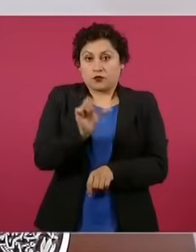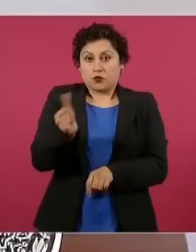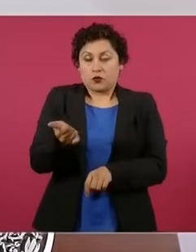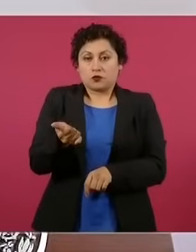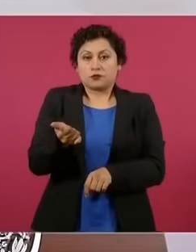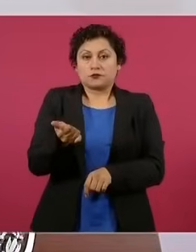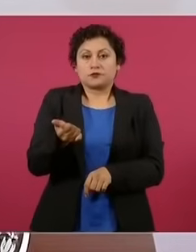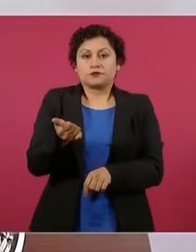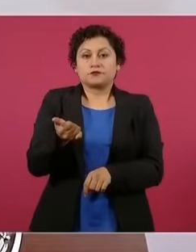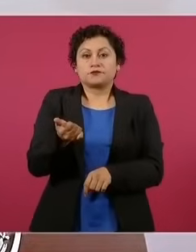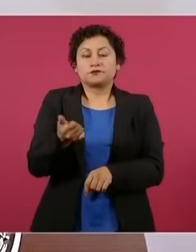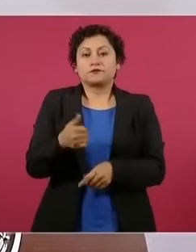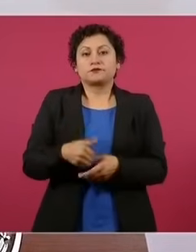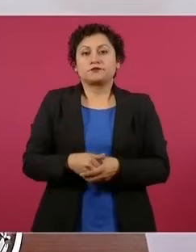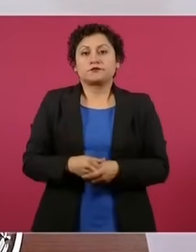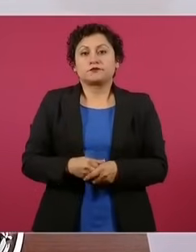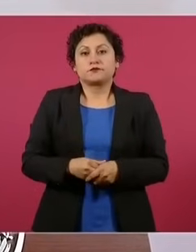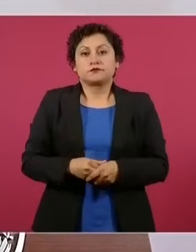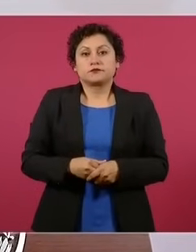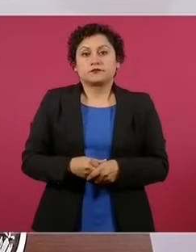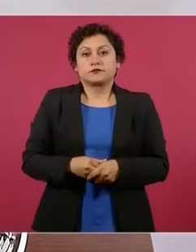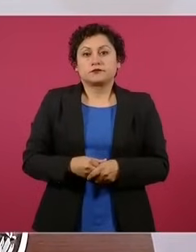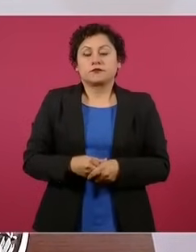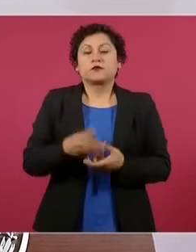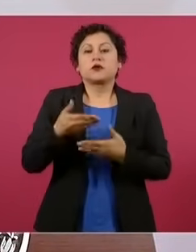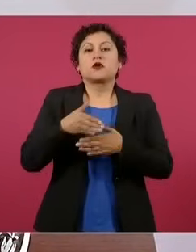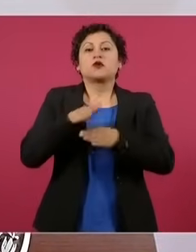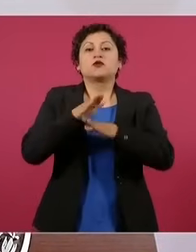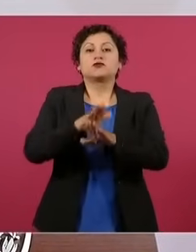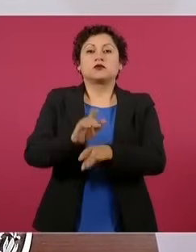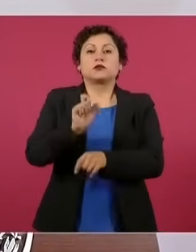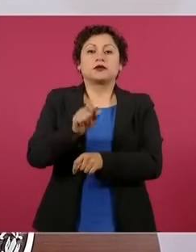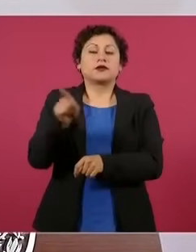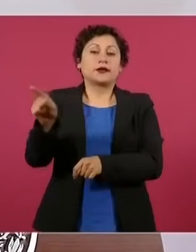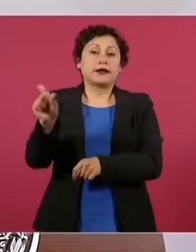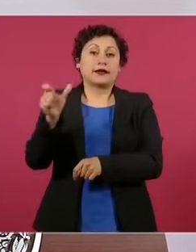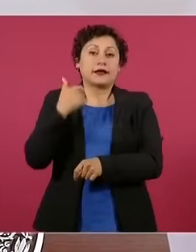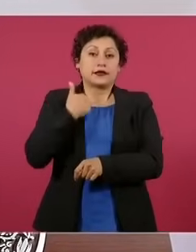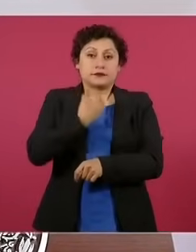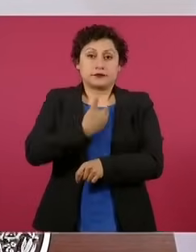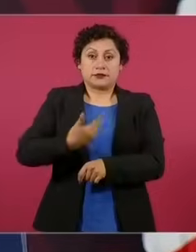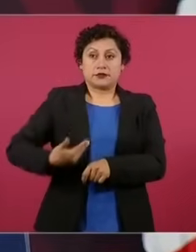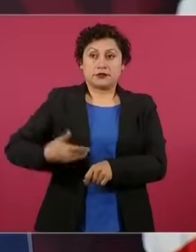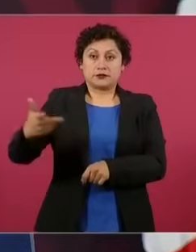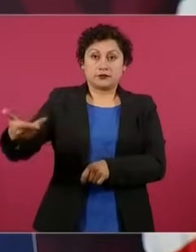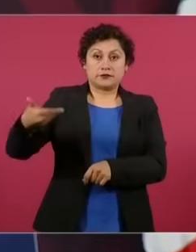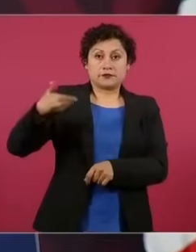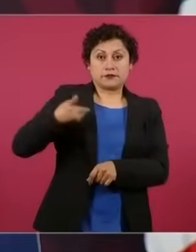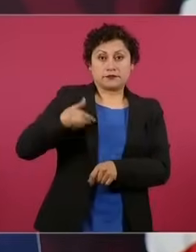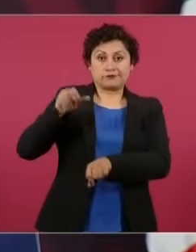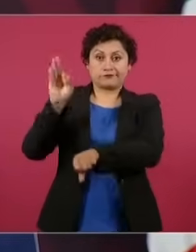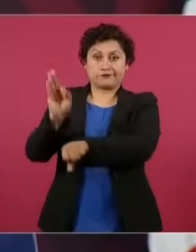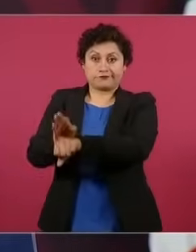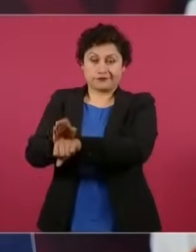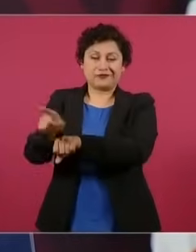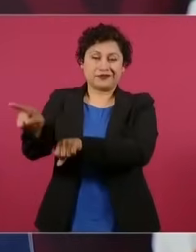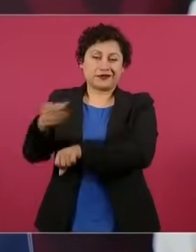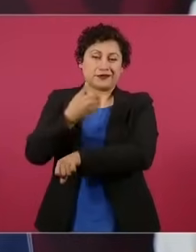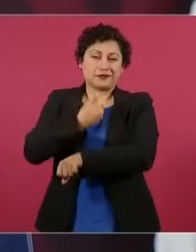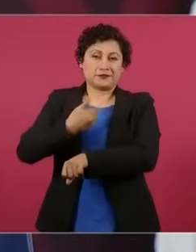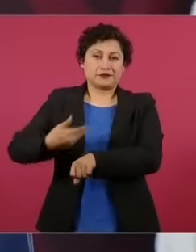la solicitud de asilo del expresidente de Ecuador,